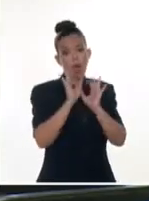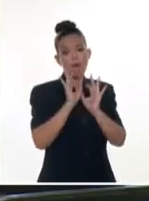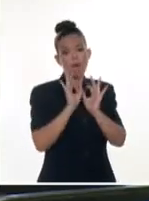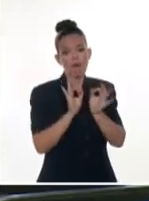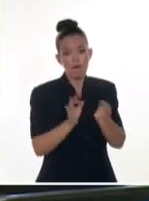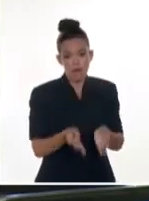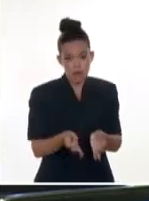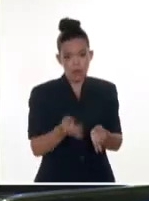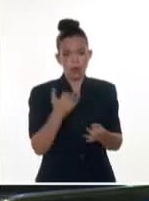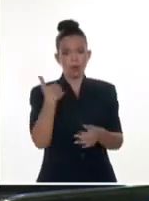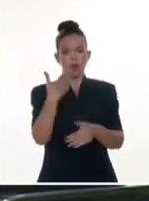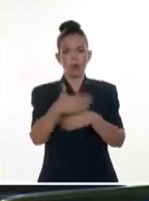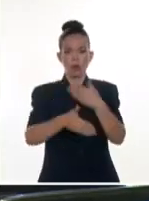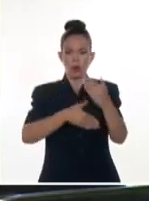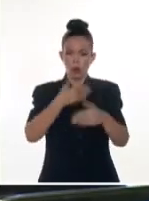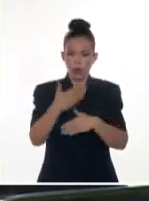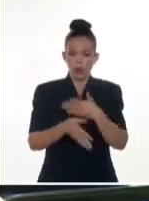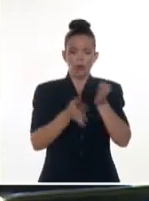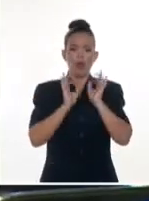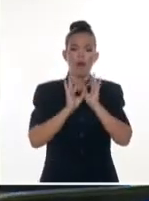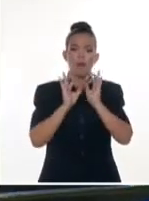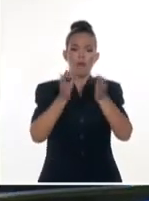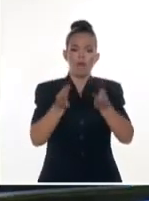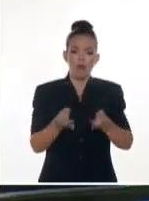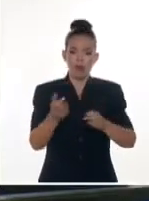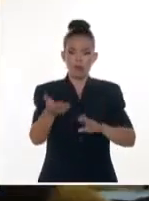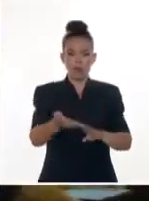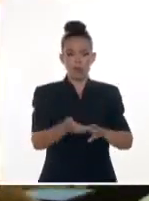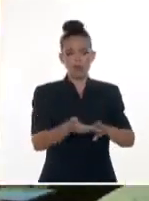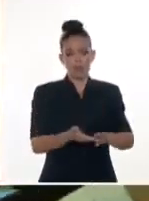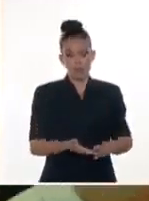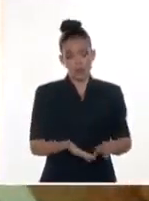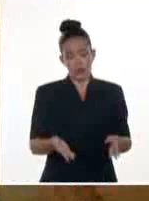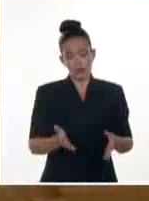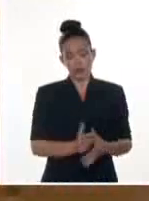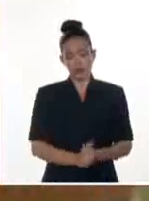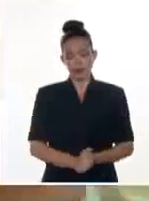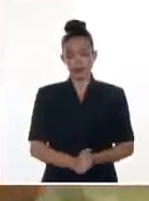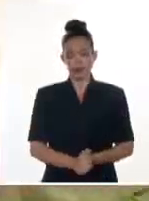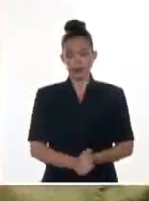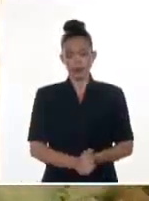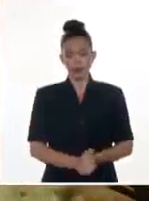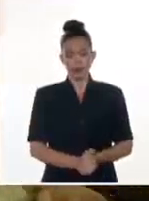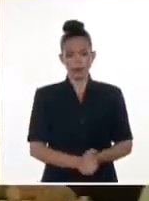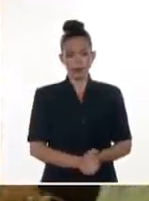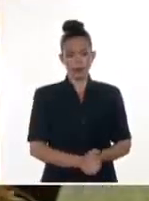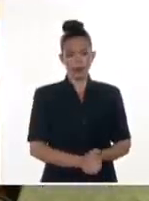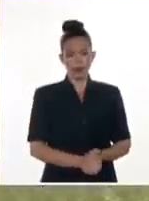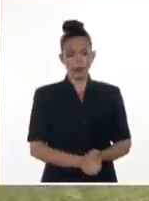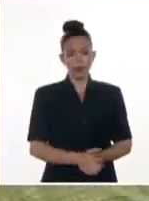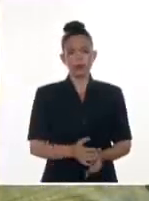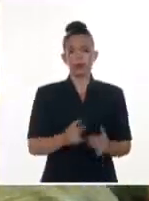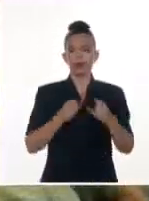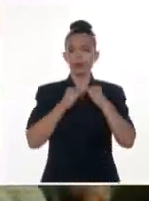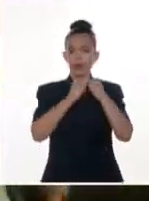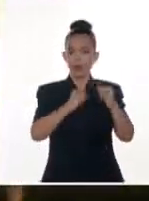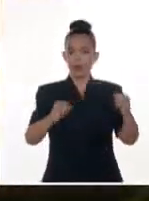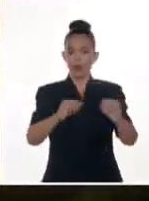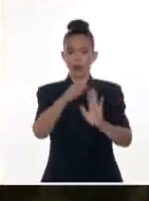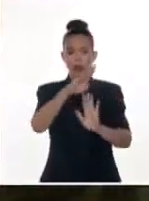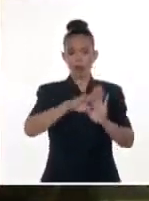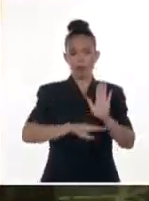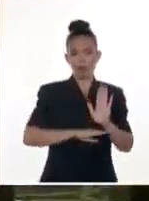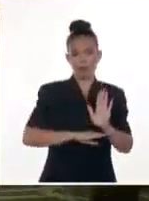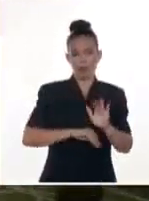mayoría intactas por la actual administración. También el directivo informó de las medidas implementadas por el